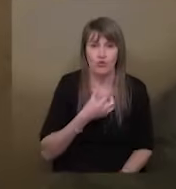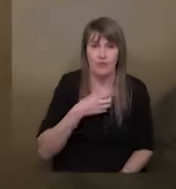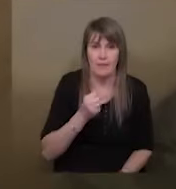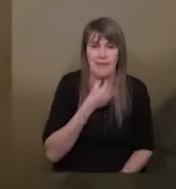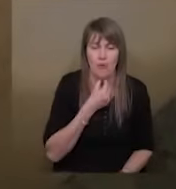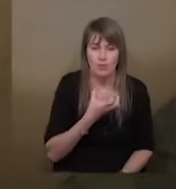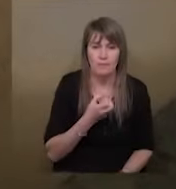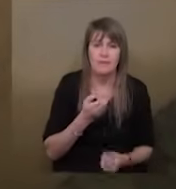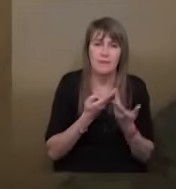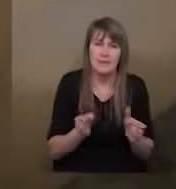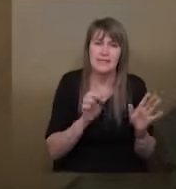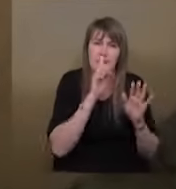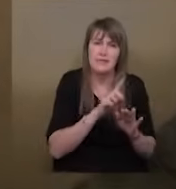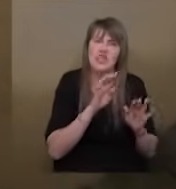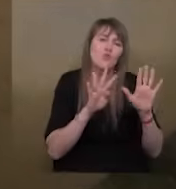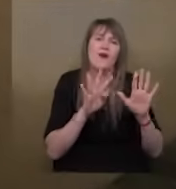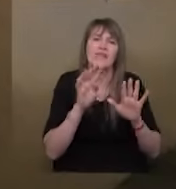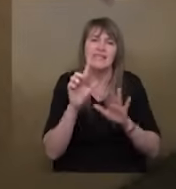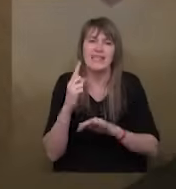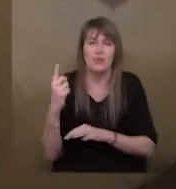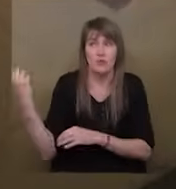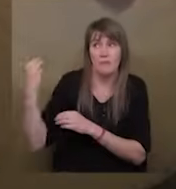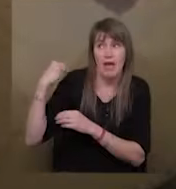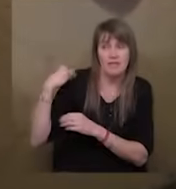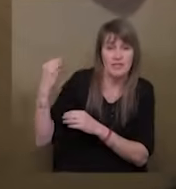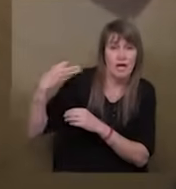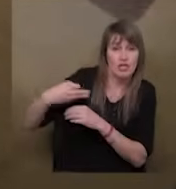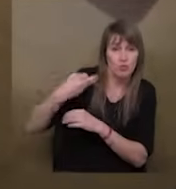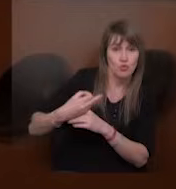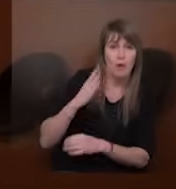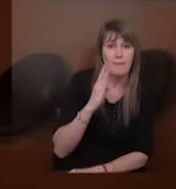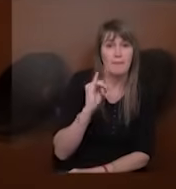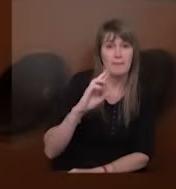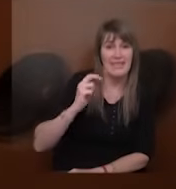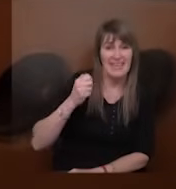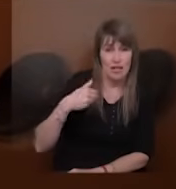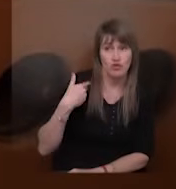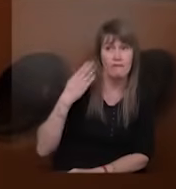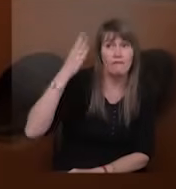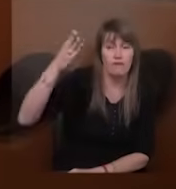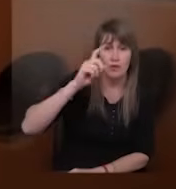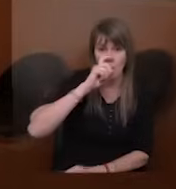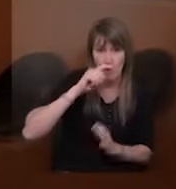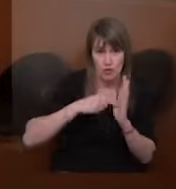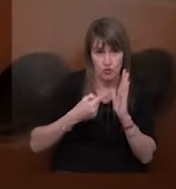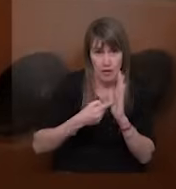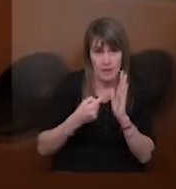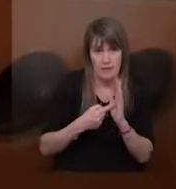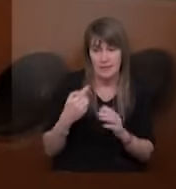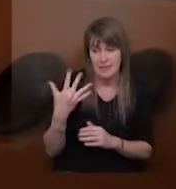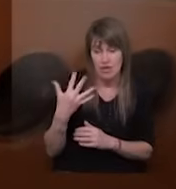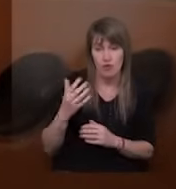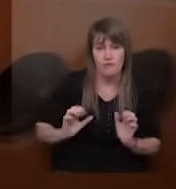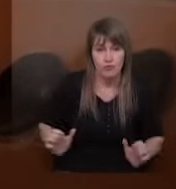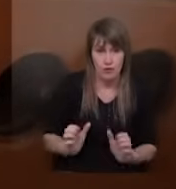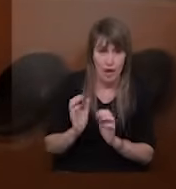A principios de 1971, cumpliendo instrucciones de prensa del subsecretario Carlos Pirán, viajé a Buenos Aires llevando los formularios personales de los 5 funcionarios